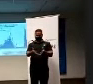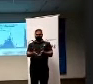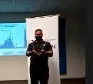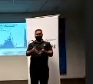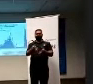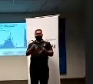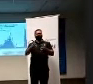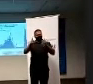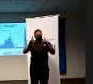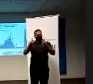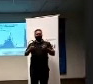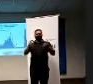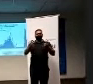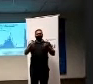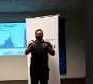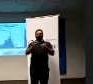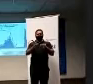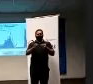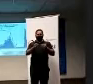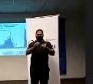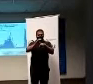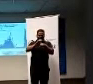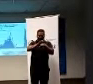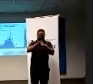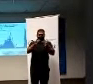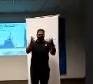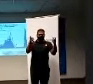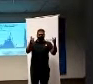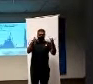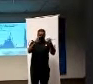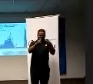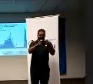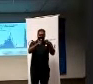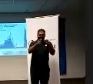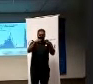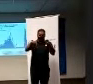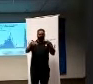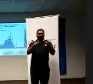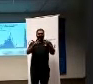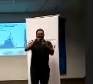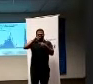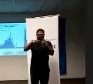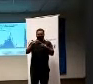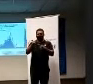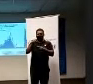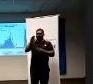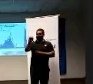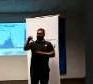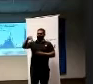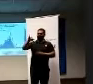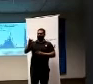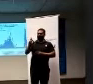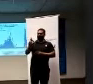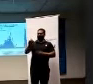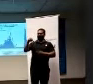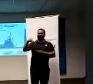del linaje que está viniendo de Hong Kong y de algunos países europeos, cuando nos llega aquí tal vez